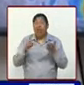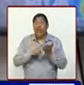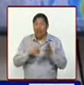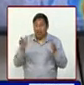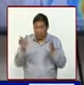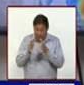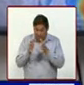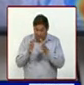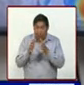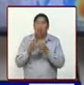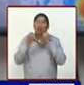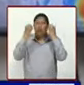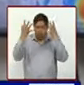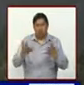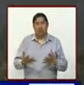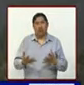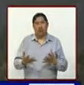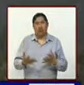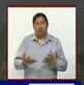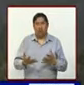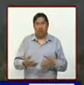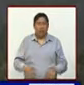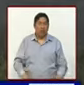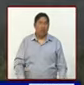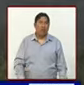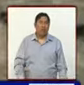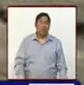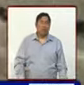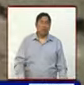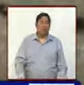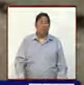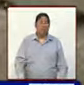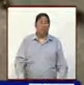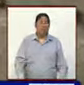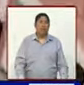cae en pocas horas, sí es importante, y eso es lo que ha estado ocurriendo.